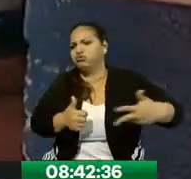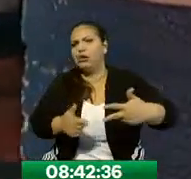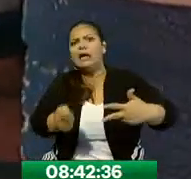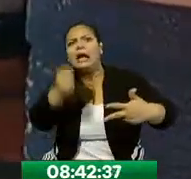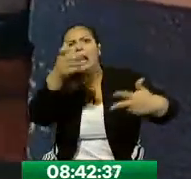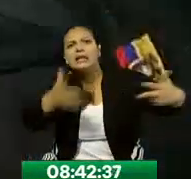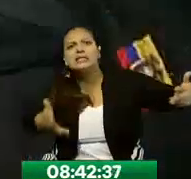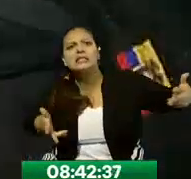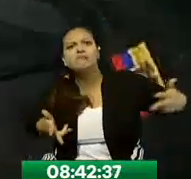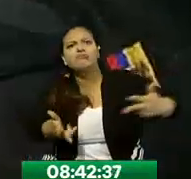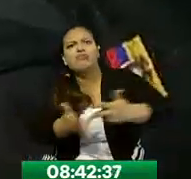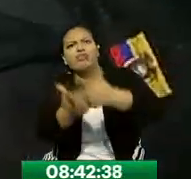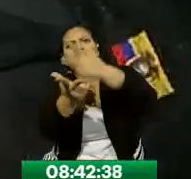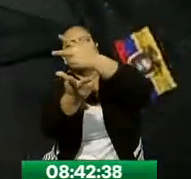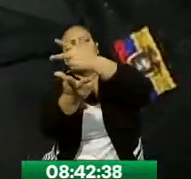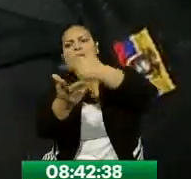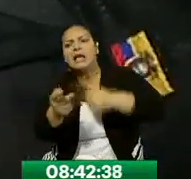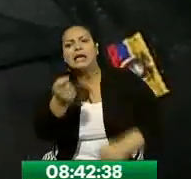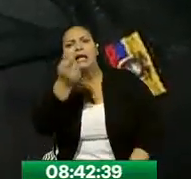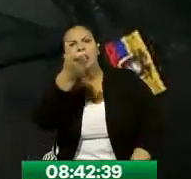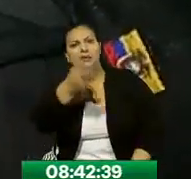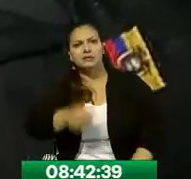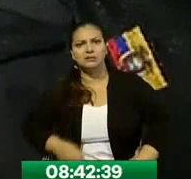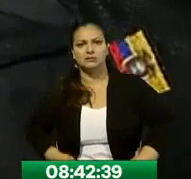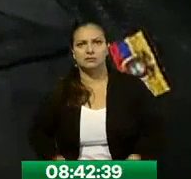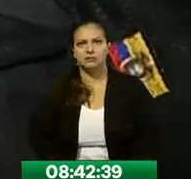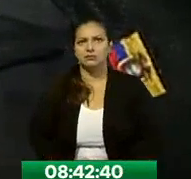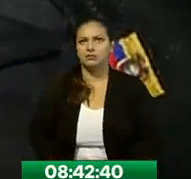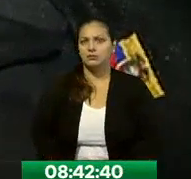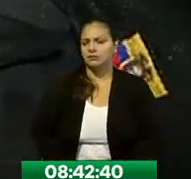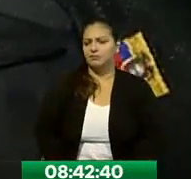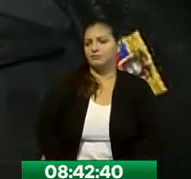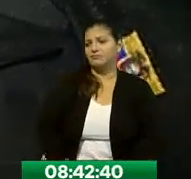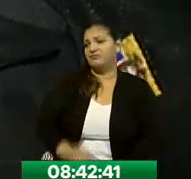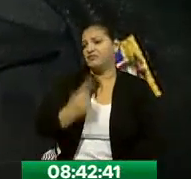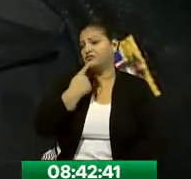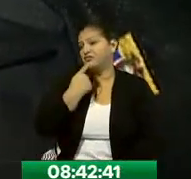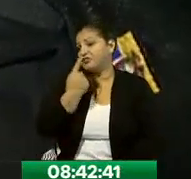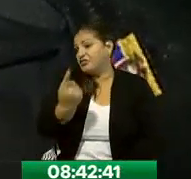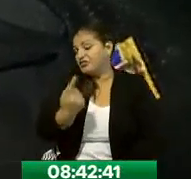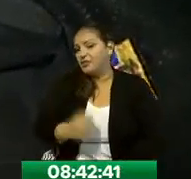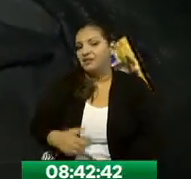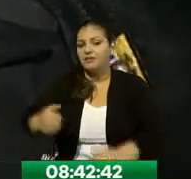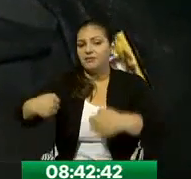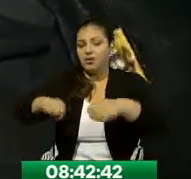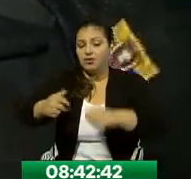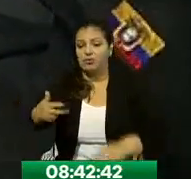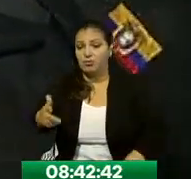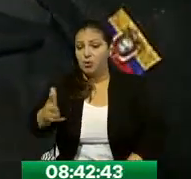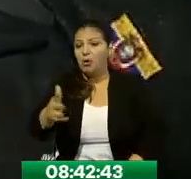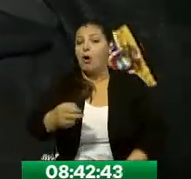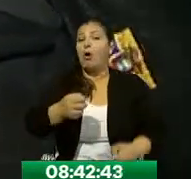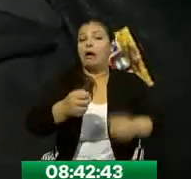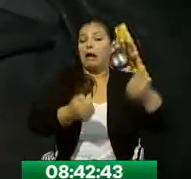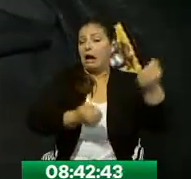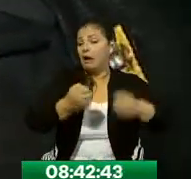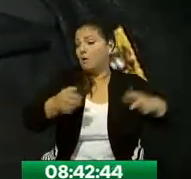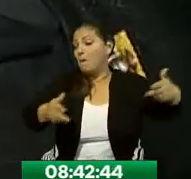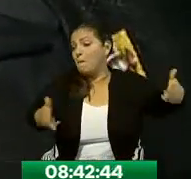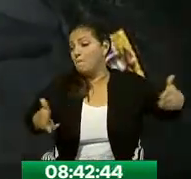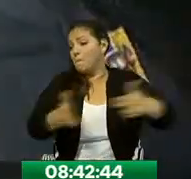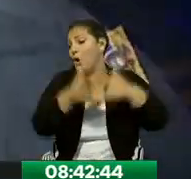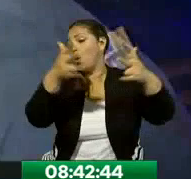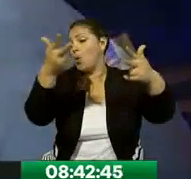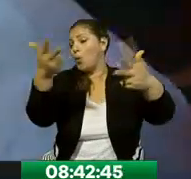herido un auto lo había rozado producto de eso el señor terminó en la calzada y su motocicleta hace un